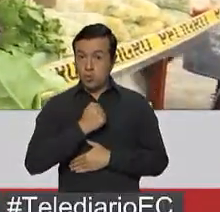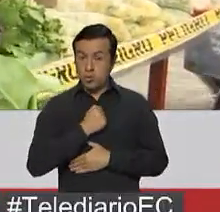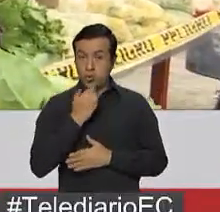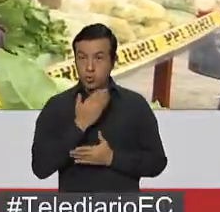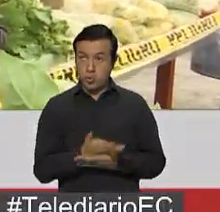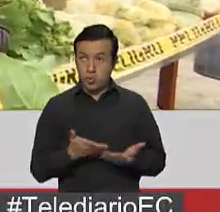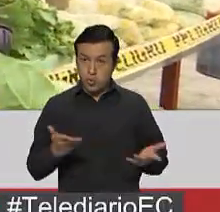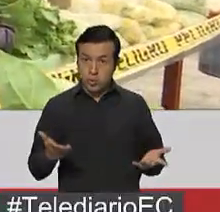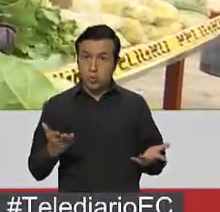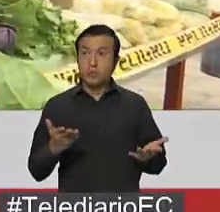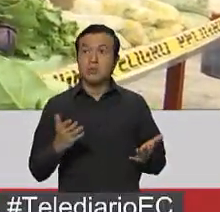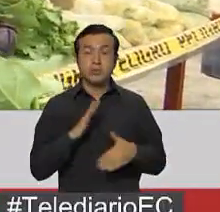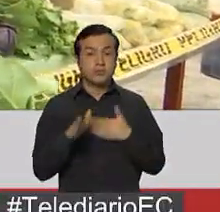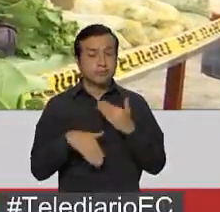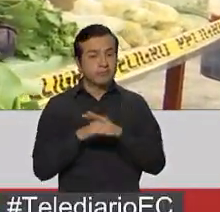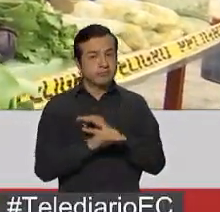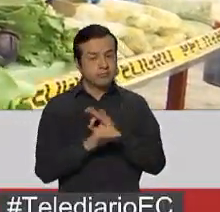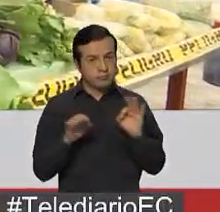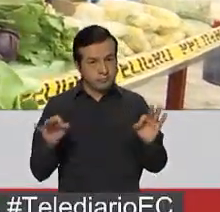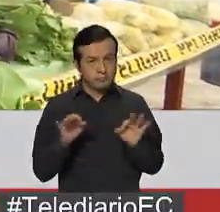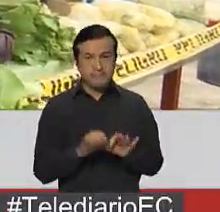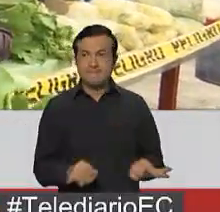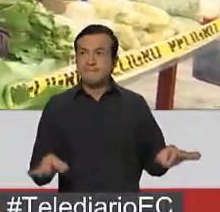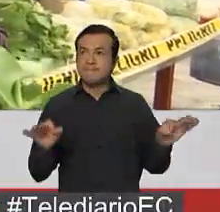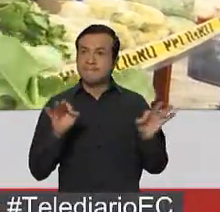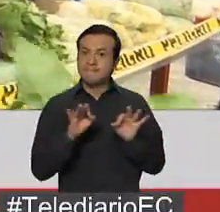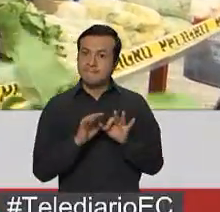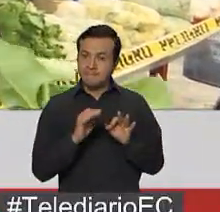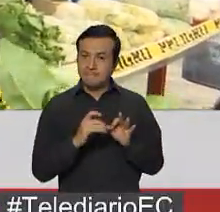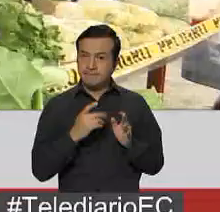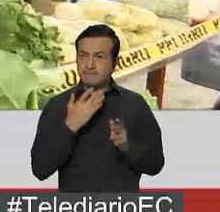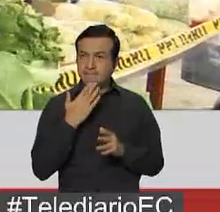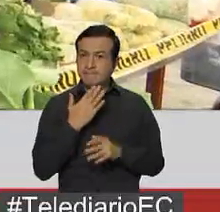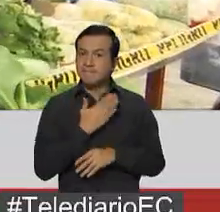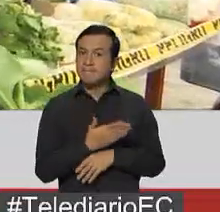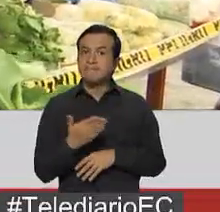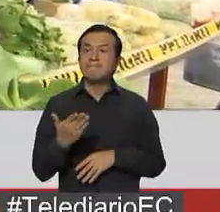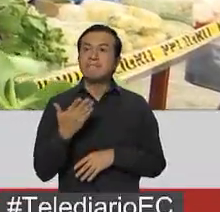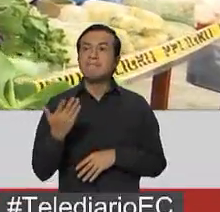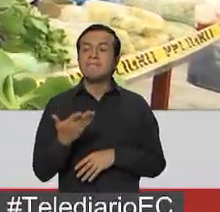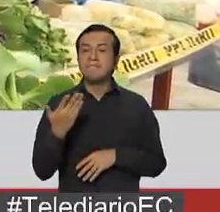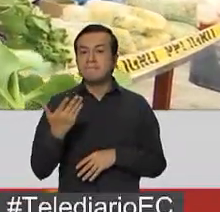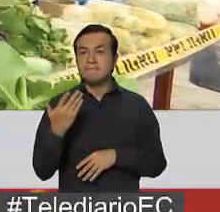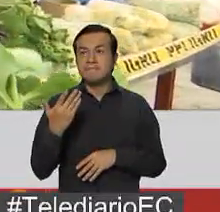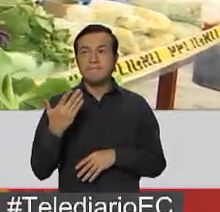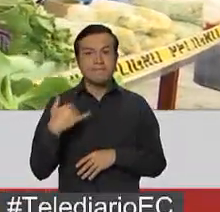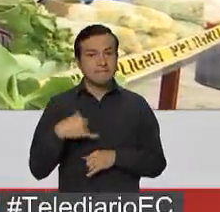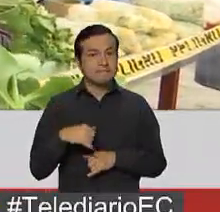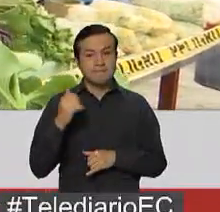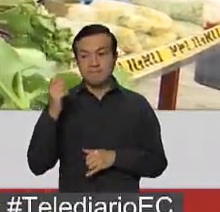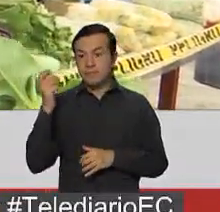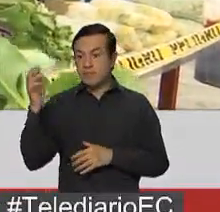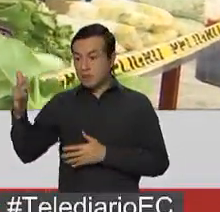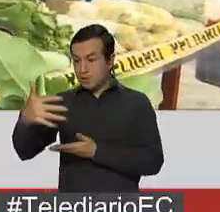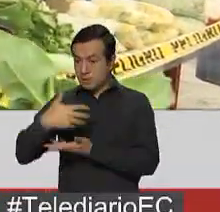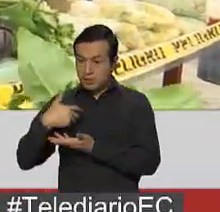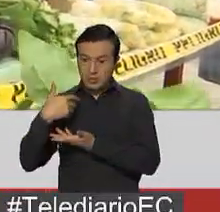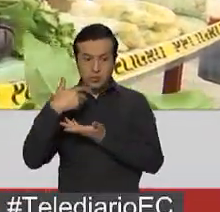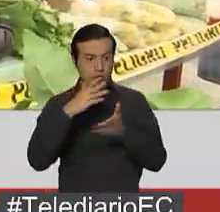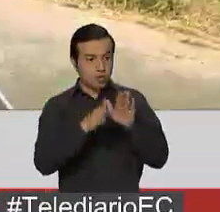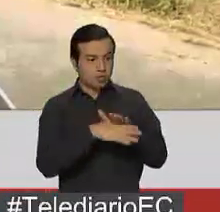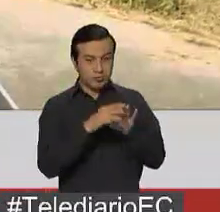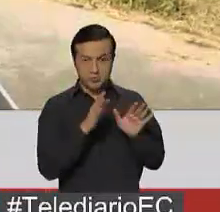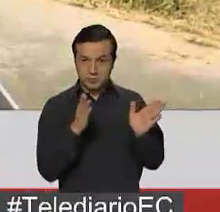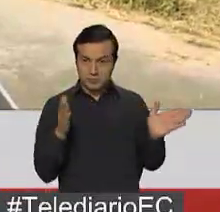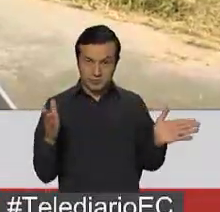productores para para poder consumir del modelo como dice en el dicho de la de la mata la